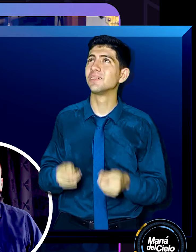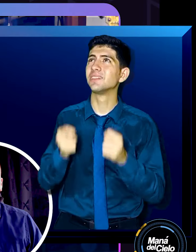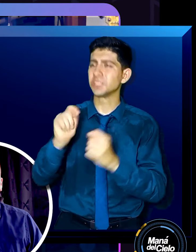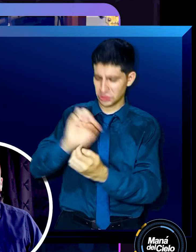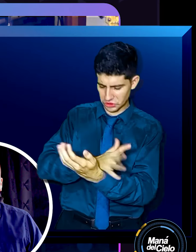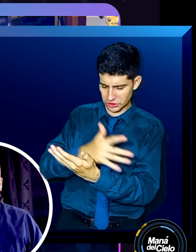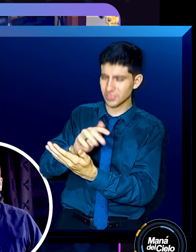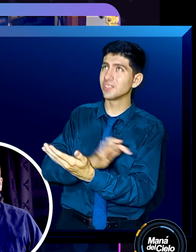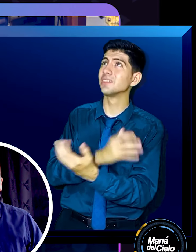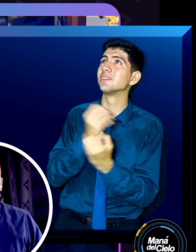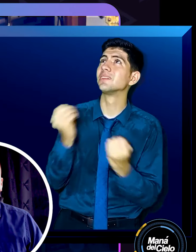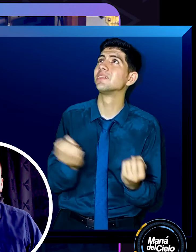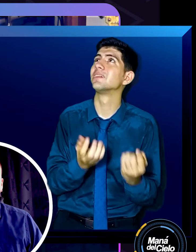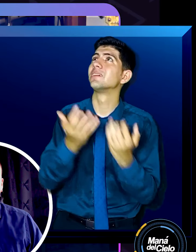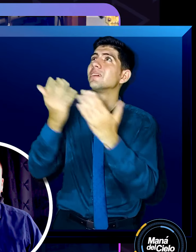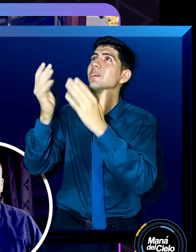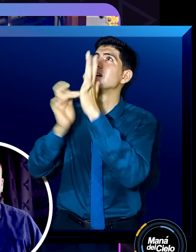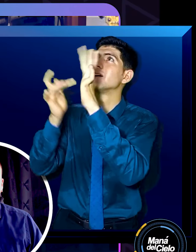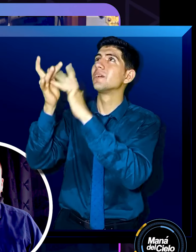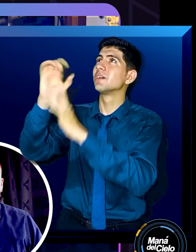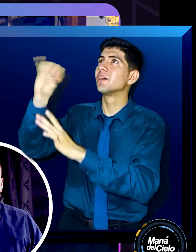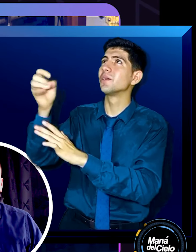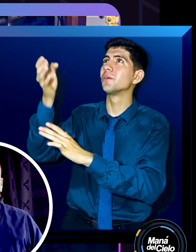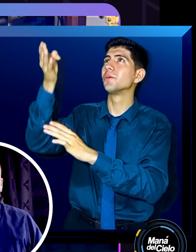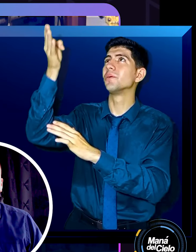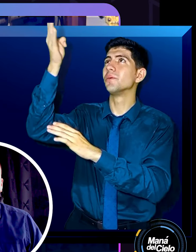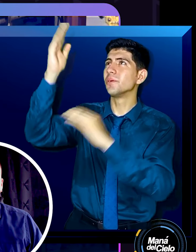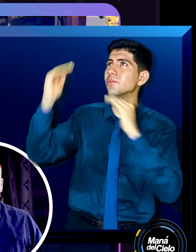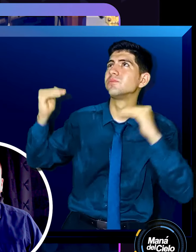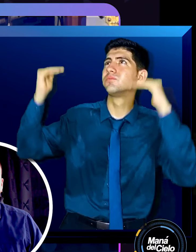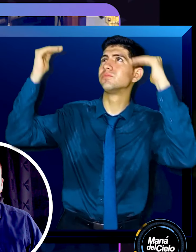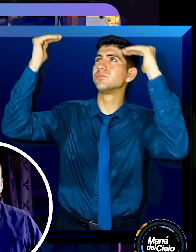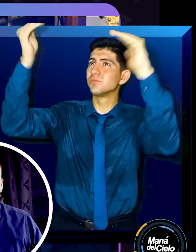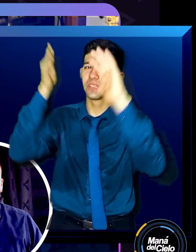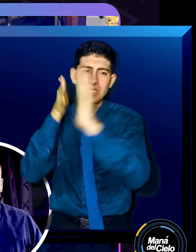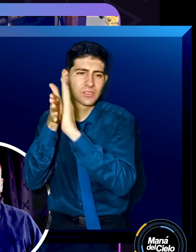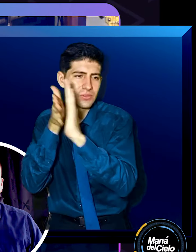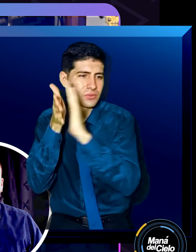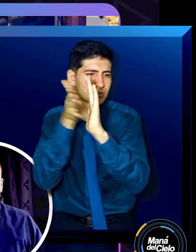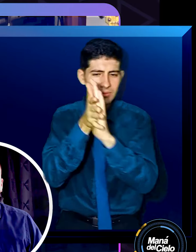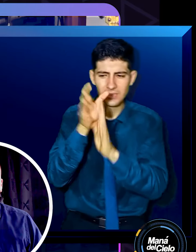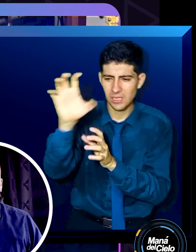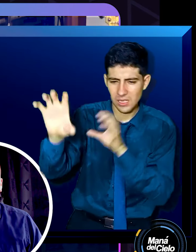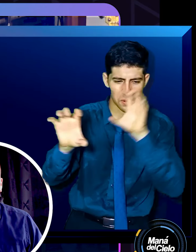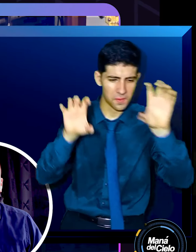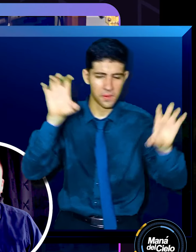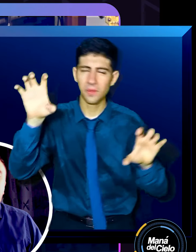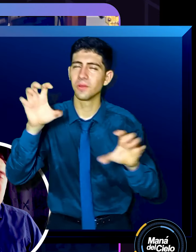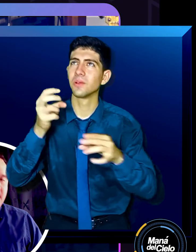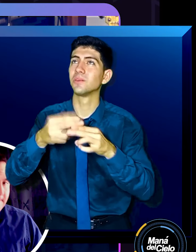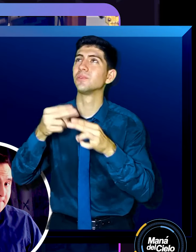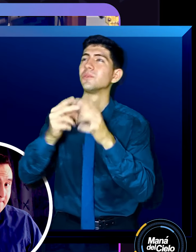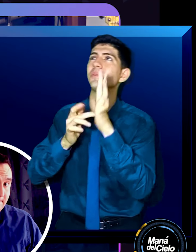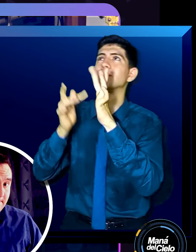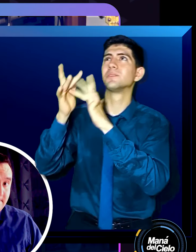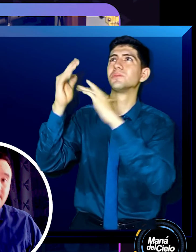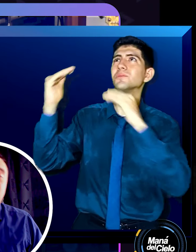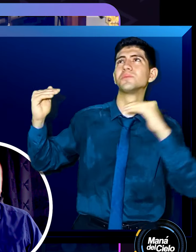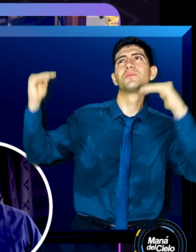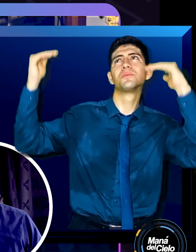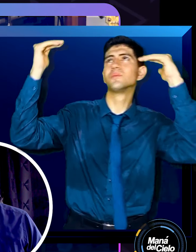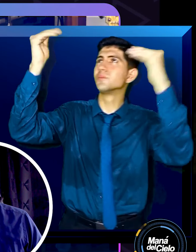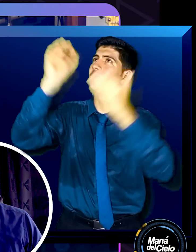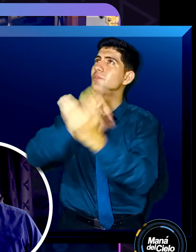día, cantad a Jehová, aclamad su nombre, haced célebres en los pueblos sus obras. Recordad que su nombre es